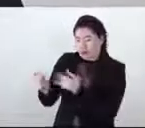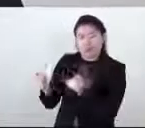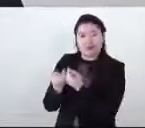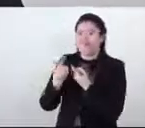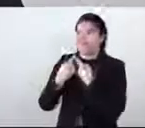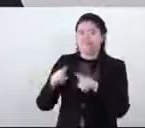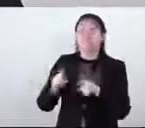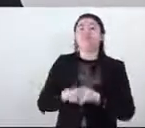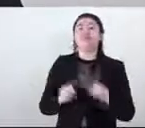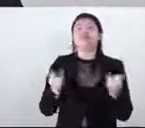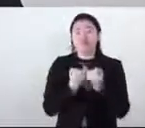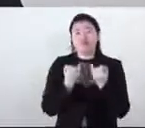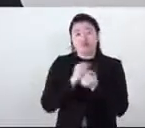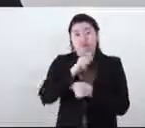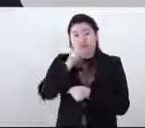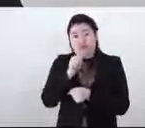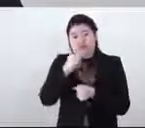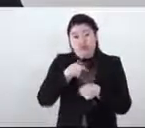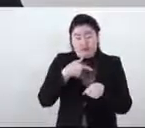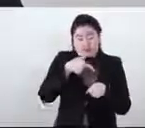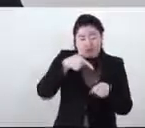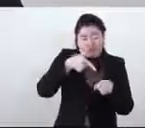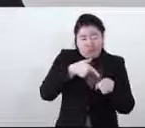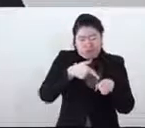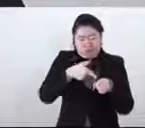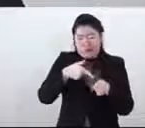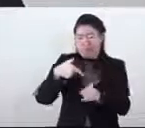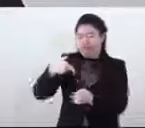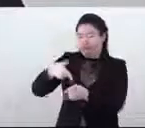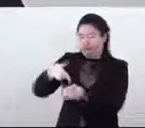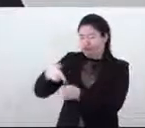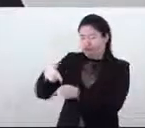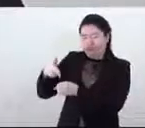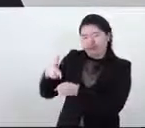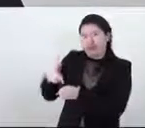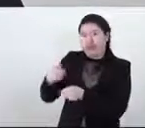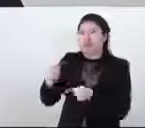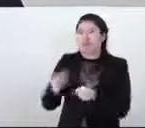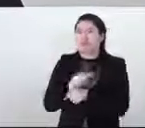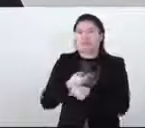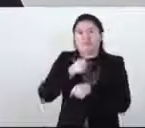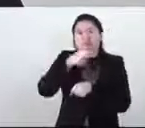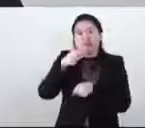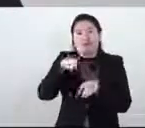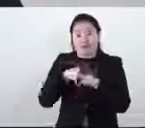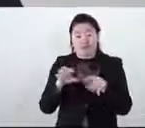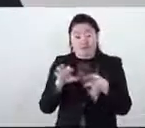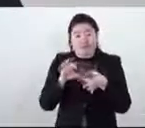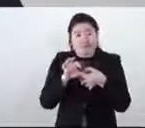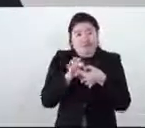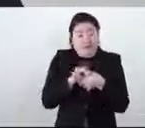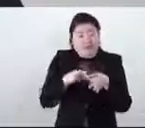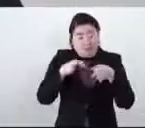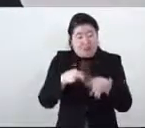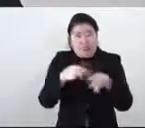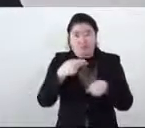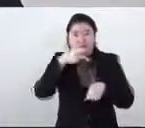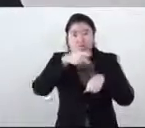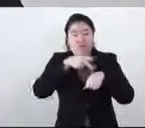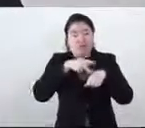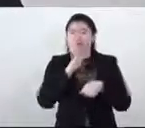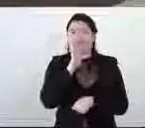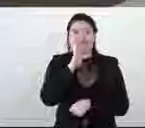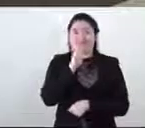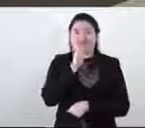cerámica de protección después de ejecutado el proceso de soldadura del perno, disminuyendo el área de adherencia con el concreto de relleno en el área